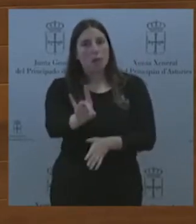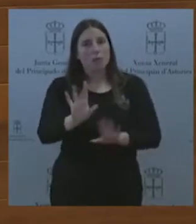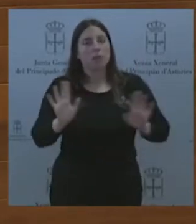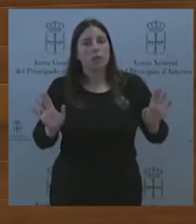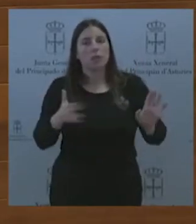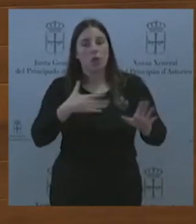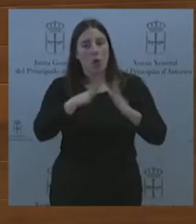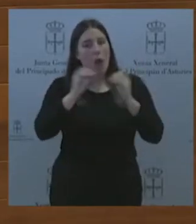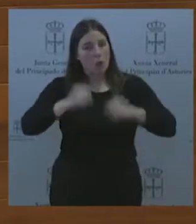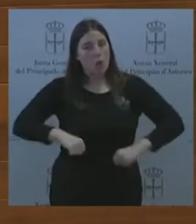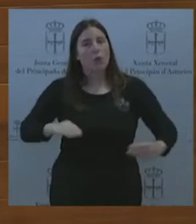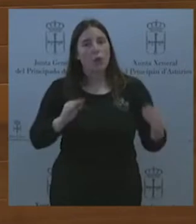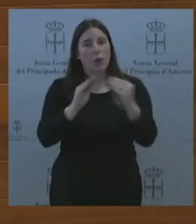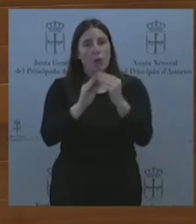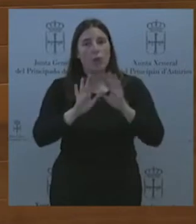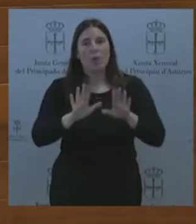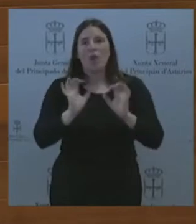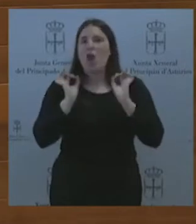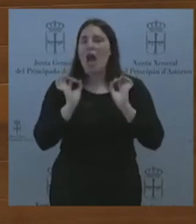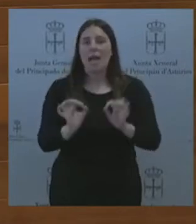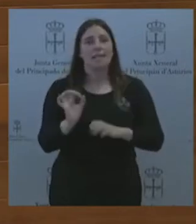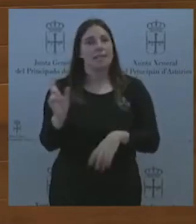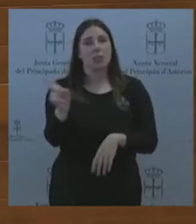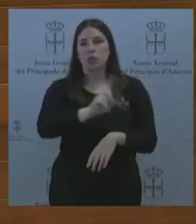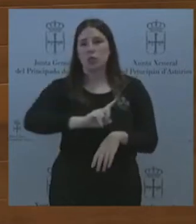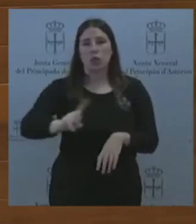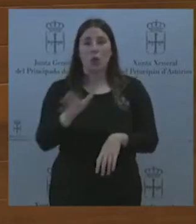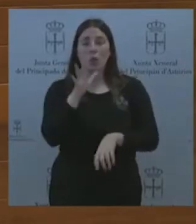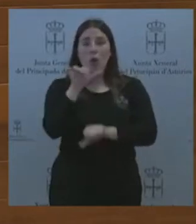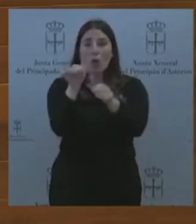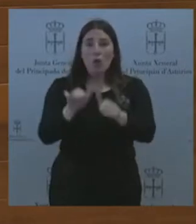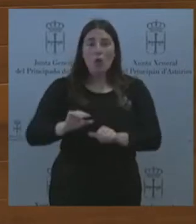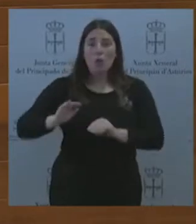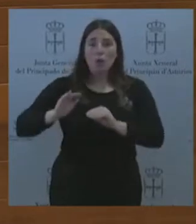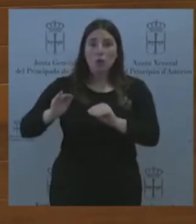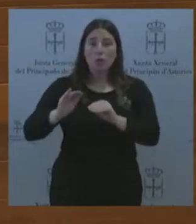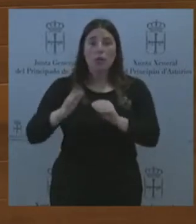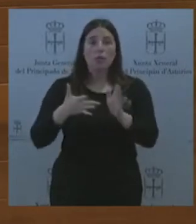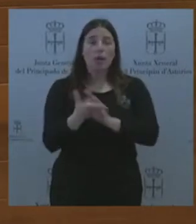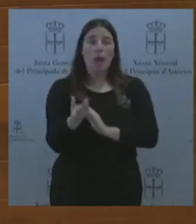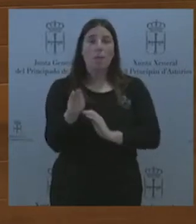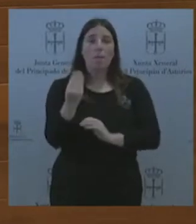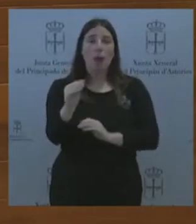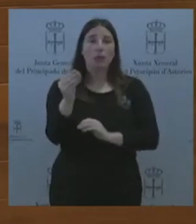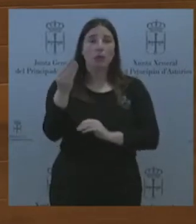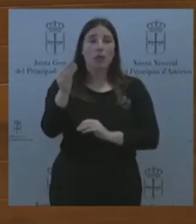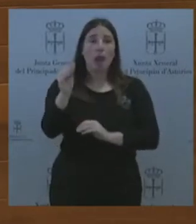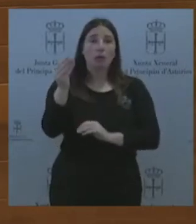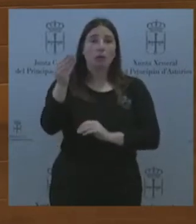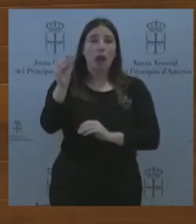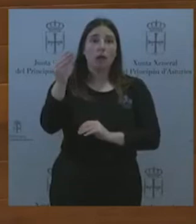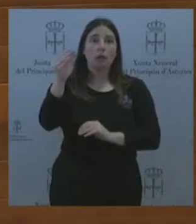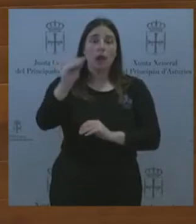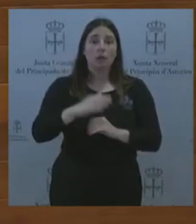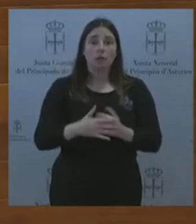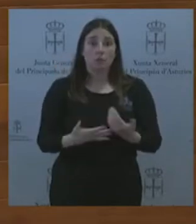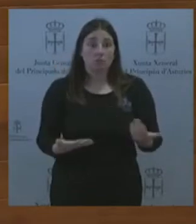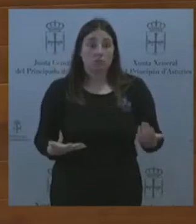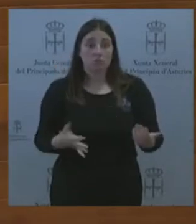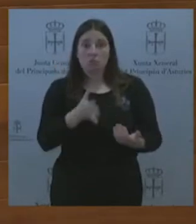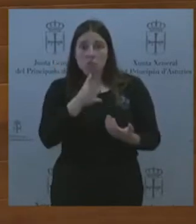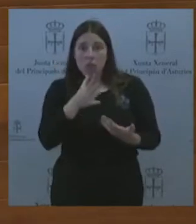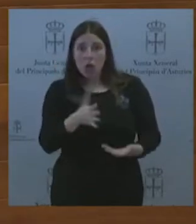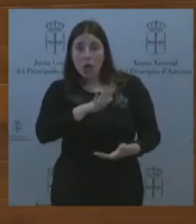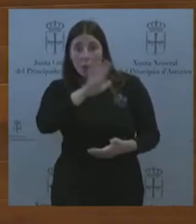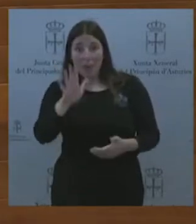señorías, porque su dinámica siempre es de más y más impuestos y tasas. Ahora, por si fuese poco, amenazan otra vez con cobrarnos